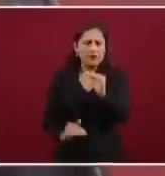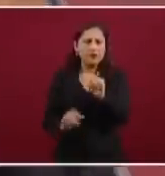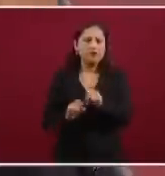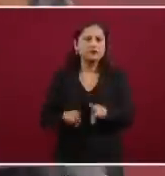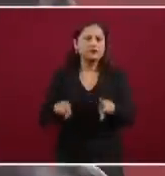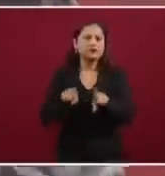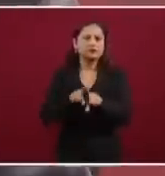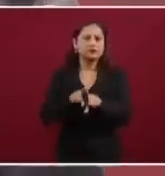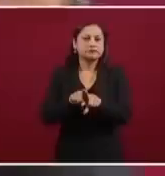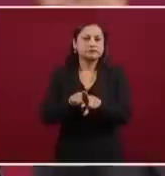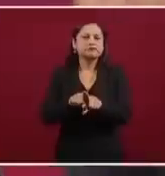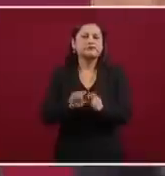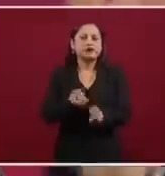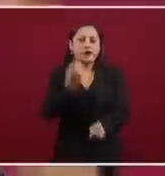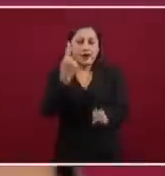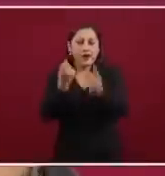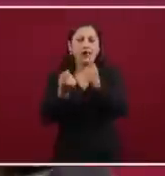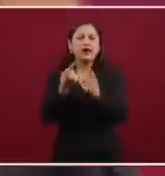Técnicos que se creían